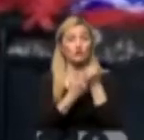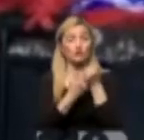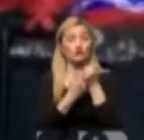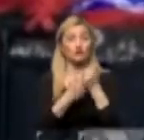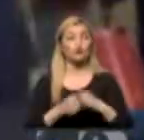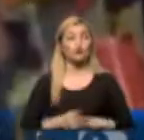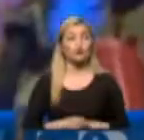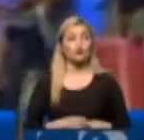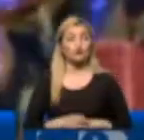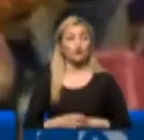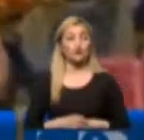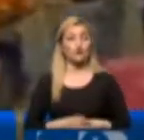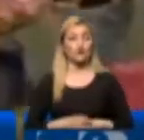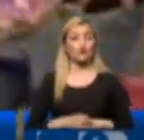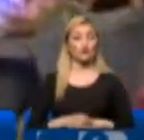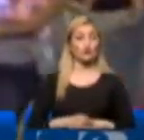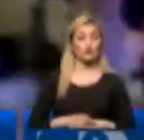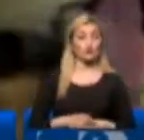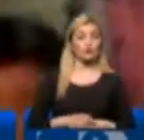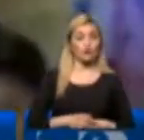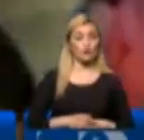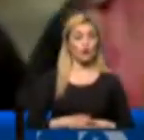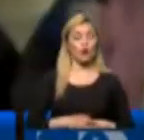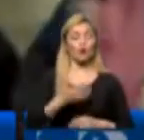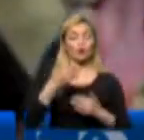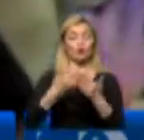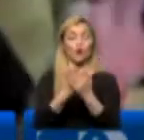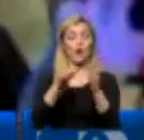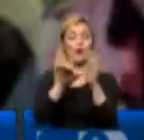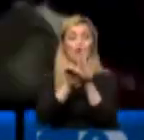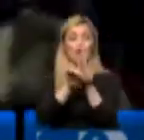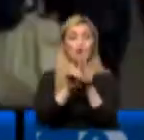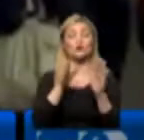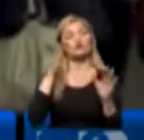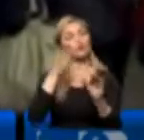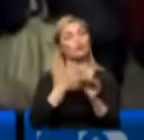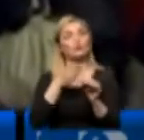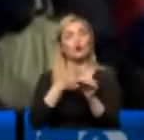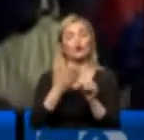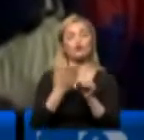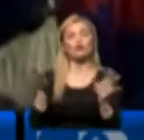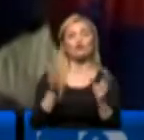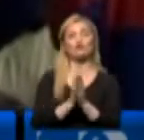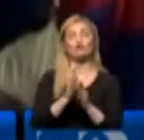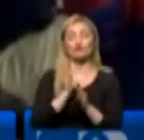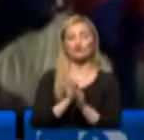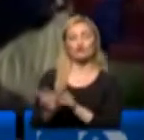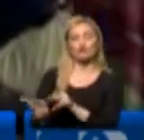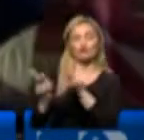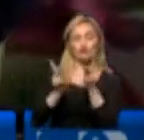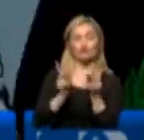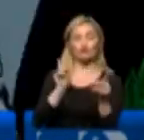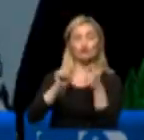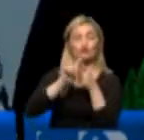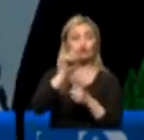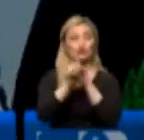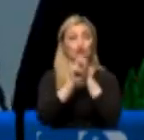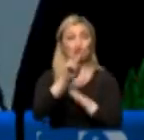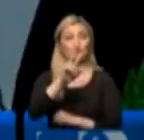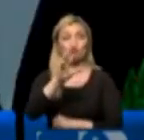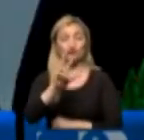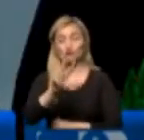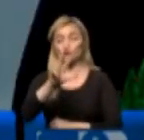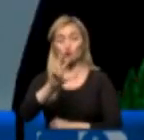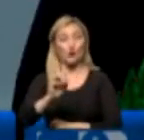al tiempo de anunciar los objetivos de esta política pública que busca trazar acciones hasta 2030. Y da